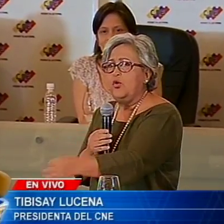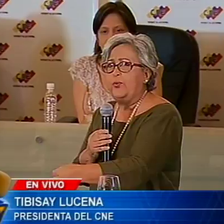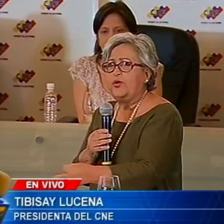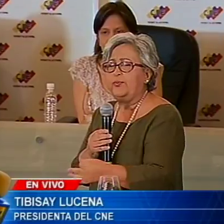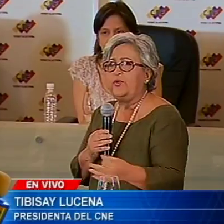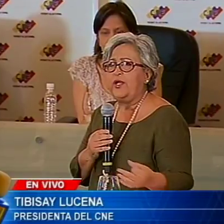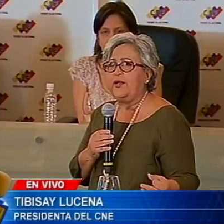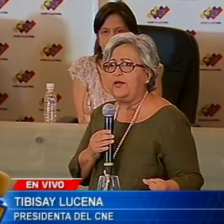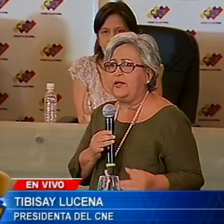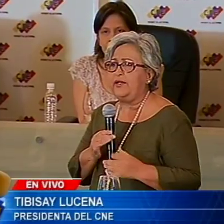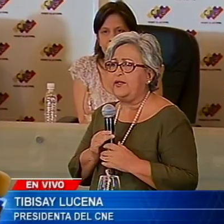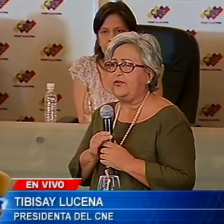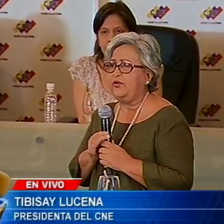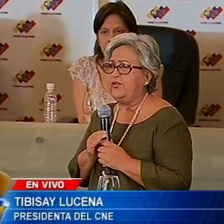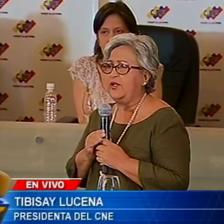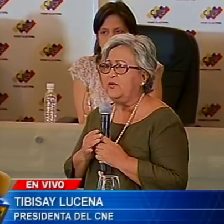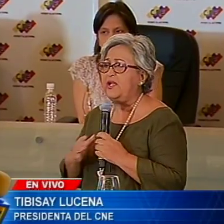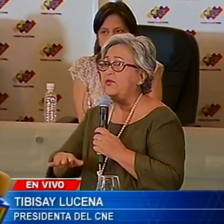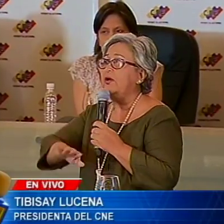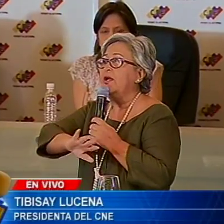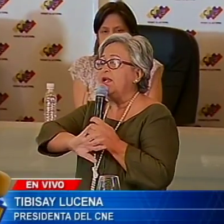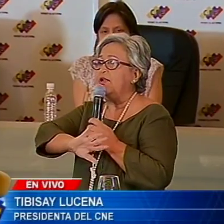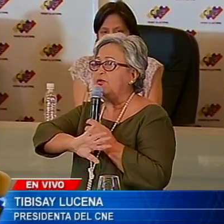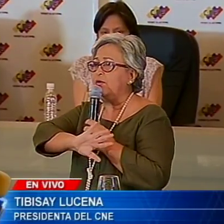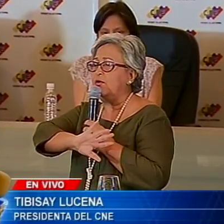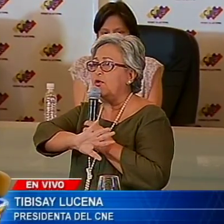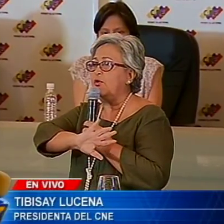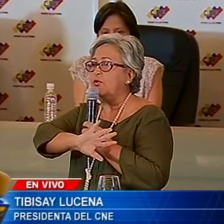pequeños grupos que pudieran estar solicitando eso